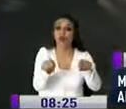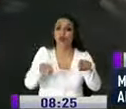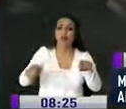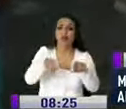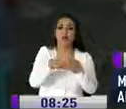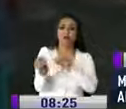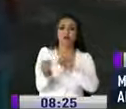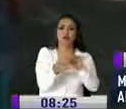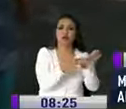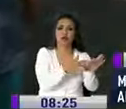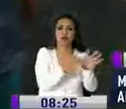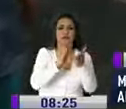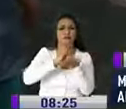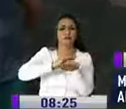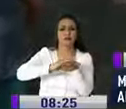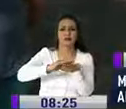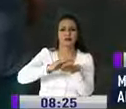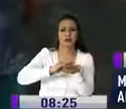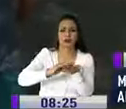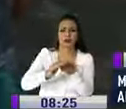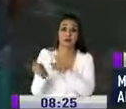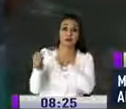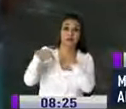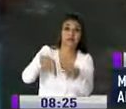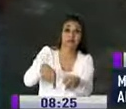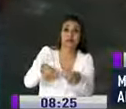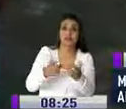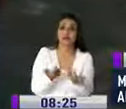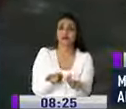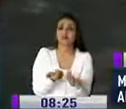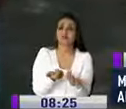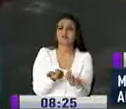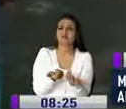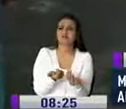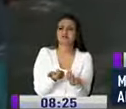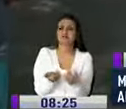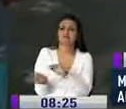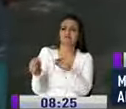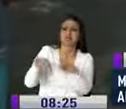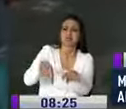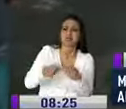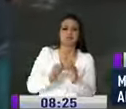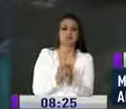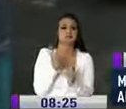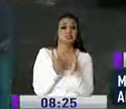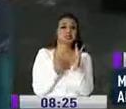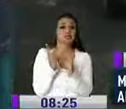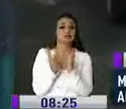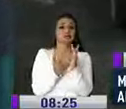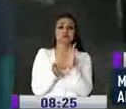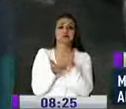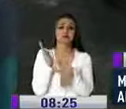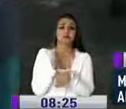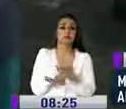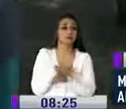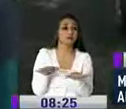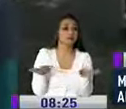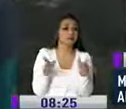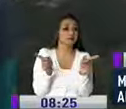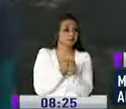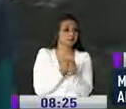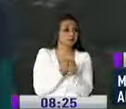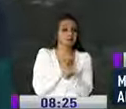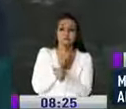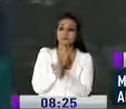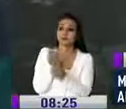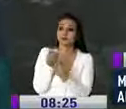es con el perdón, vienen, hacen un pequeño, una pequeña visita y eso es todo. Claro, me comentaban